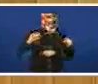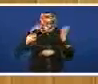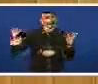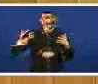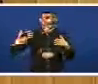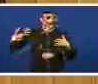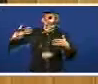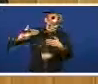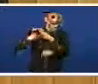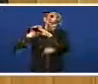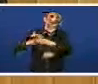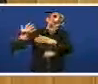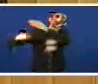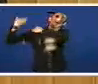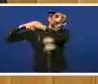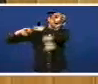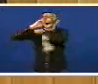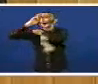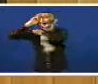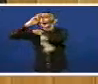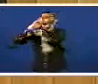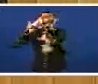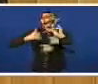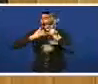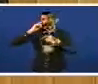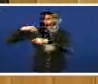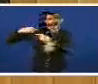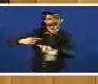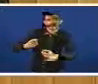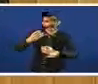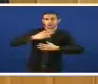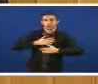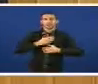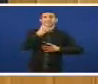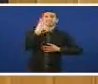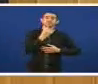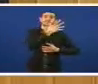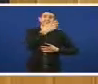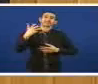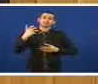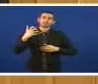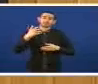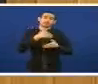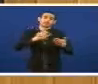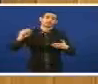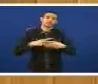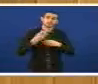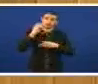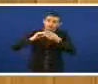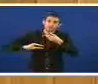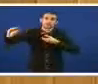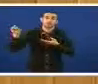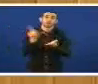arrastrado do pasado, refiro máis débeda de máis de 2.300 millóns de euros que temos que devolver como consecuencia das malas